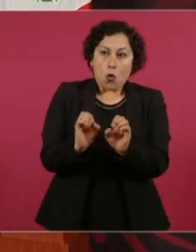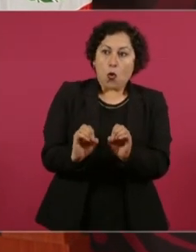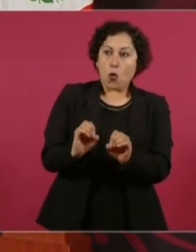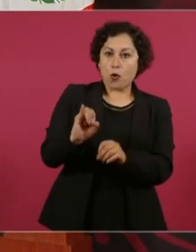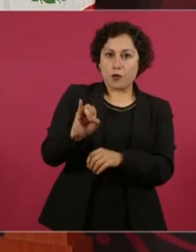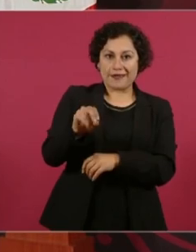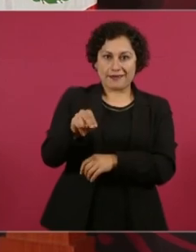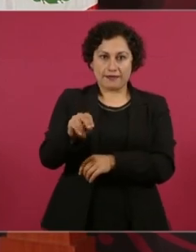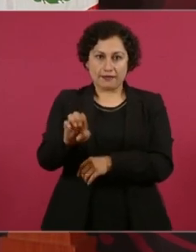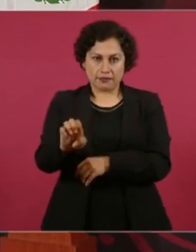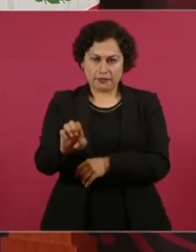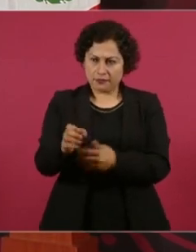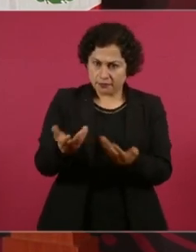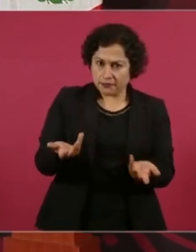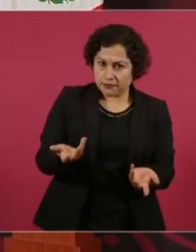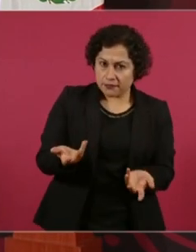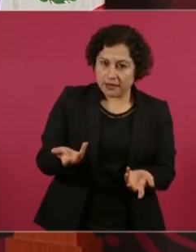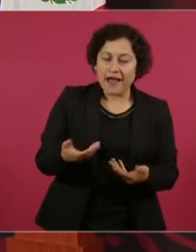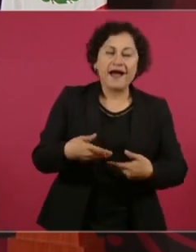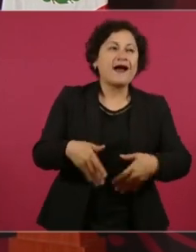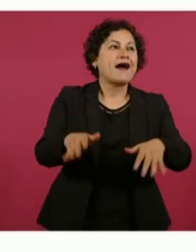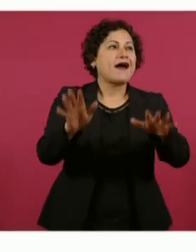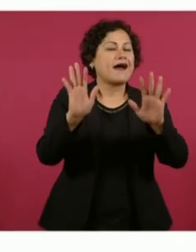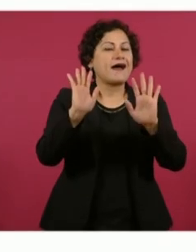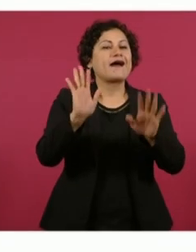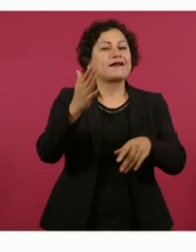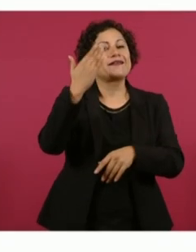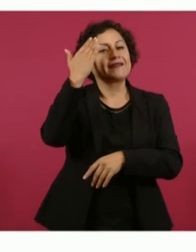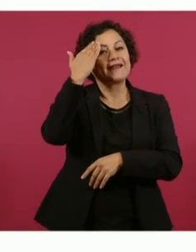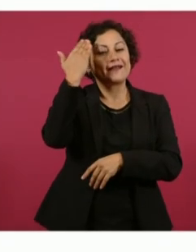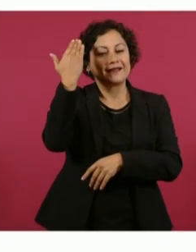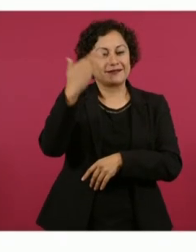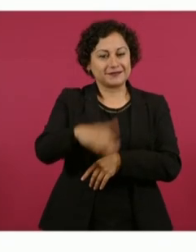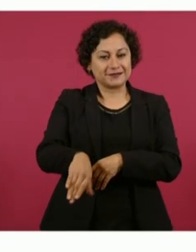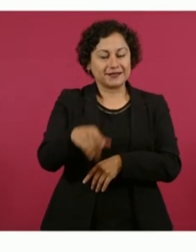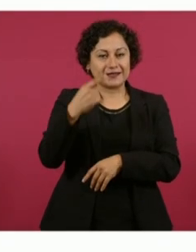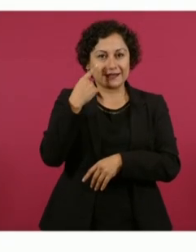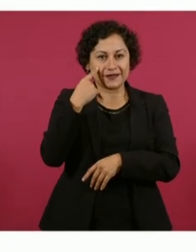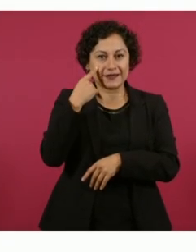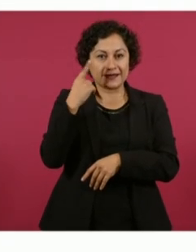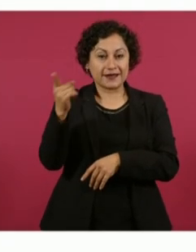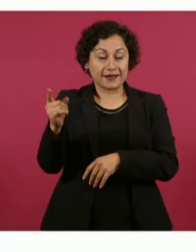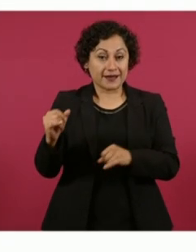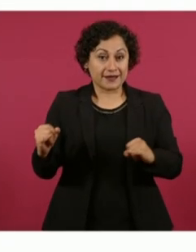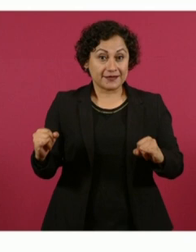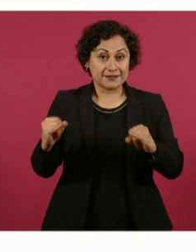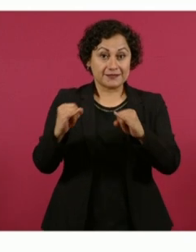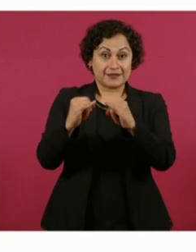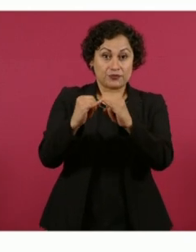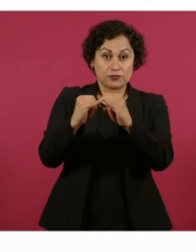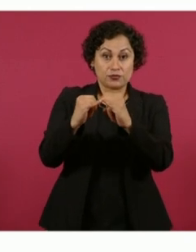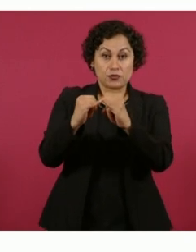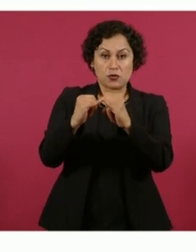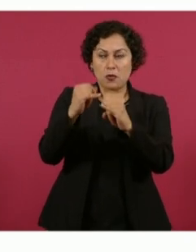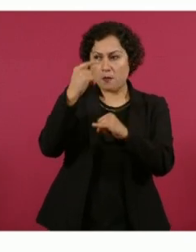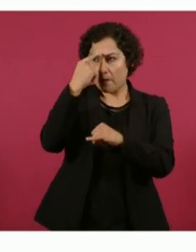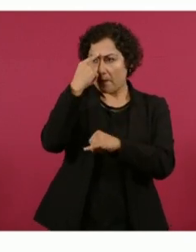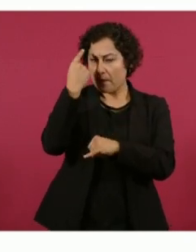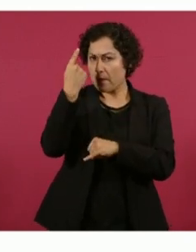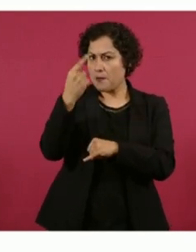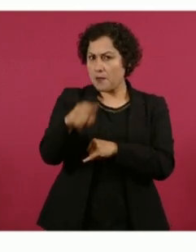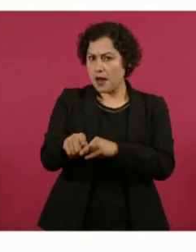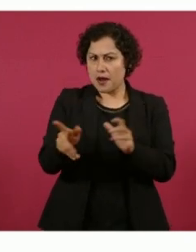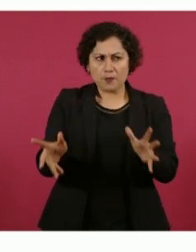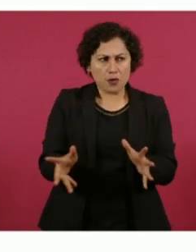¿no? Ya sé cuál. El Instituto para Combatir, ¿cómo es? Para